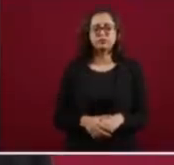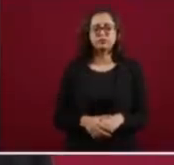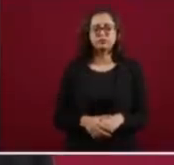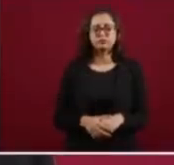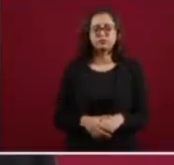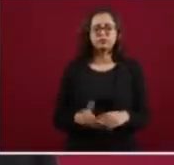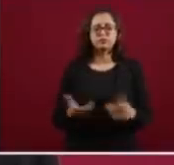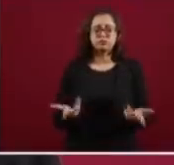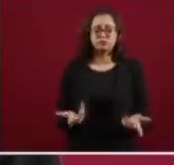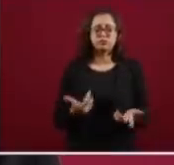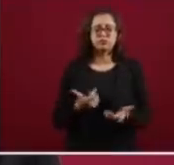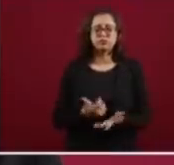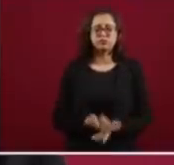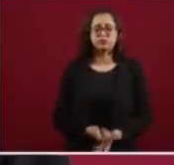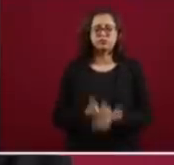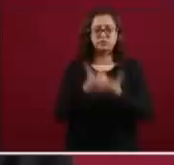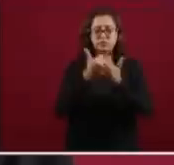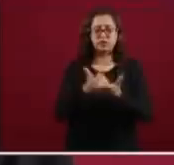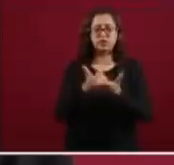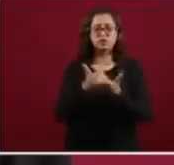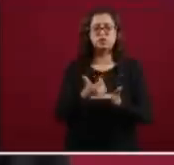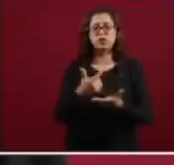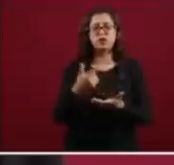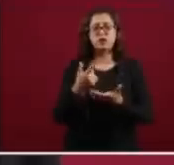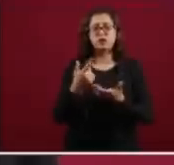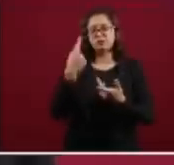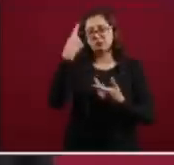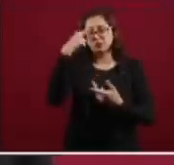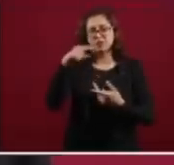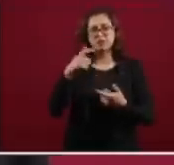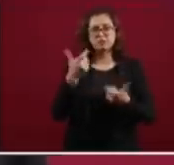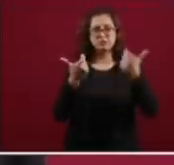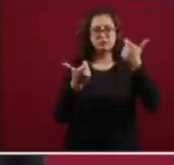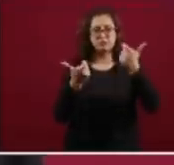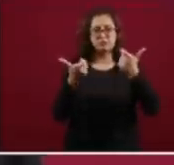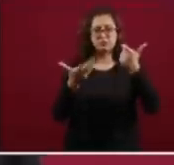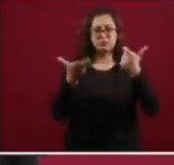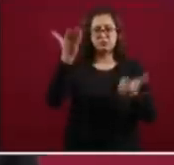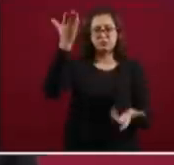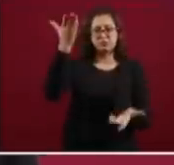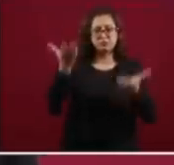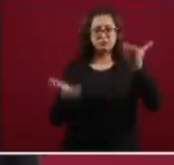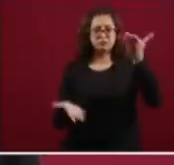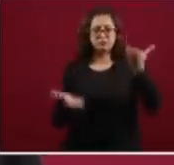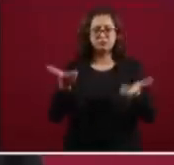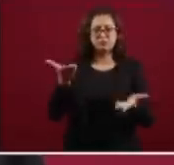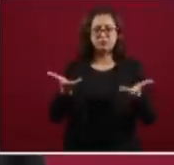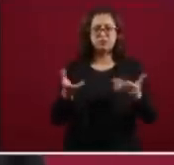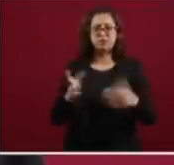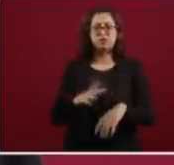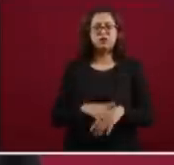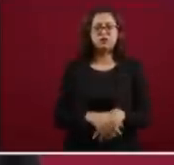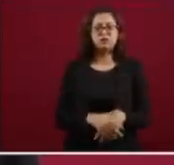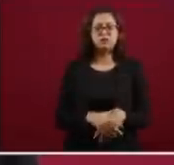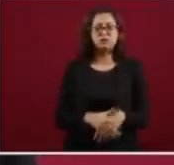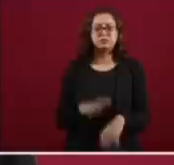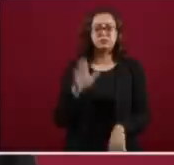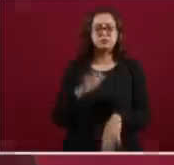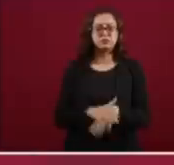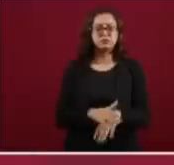estabiliza los precios el que no haya inflación